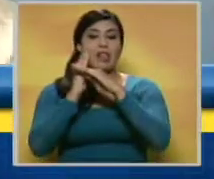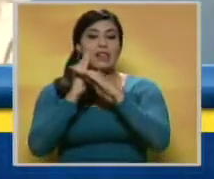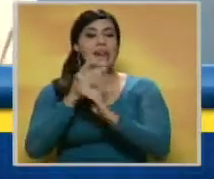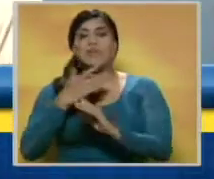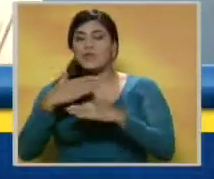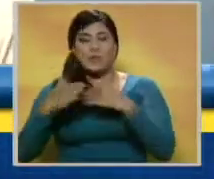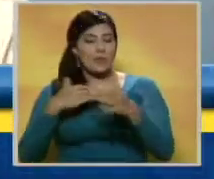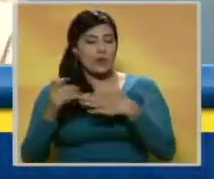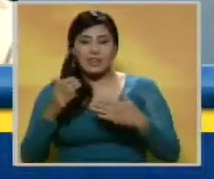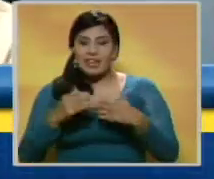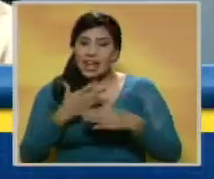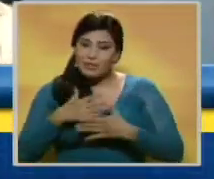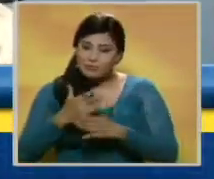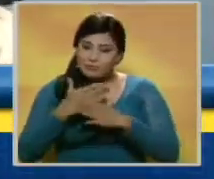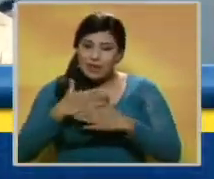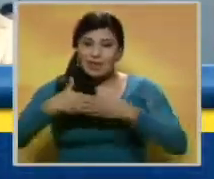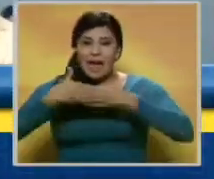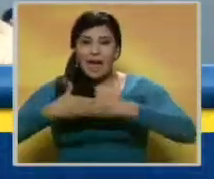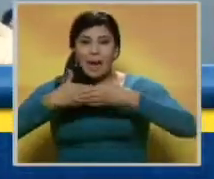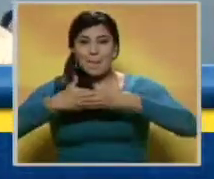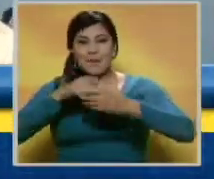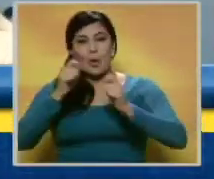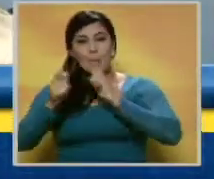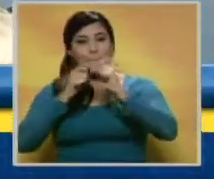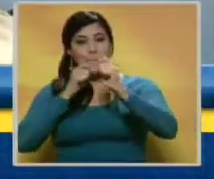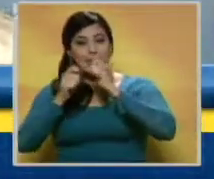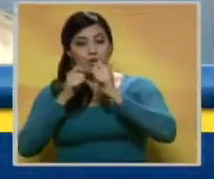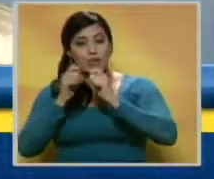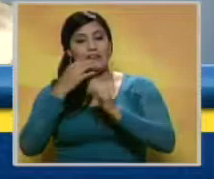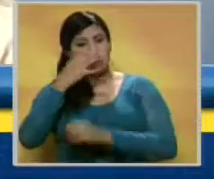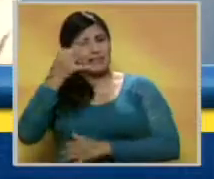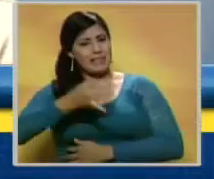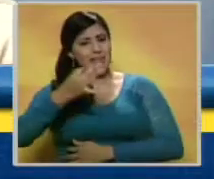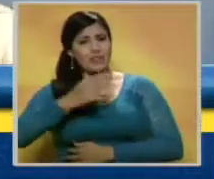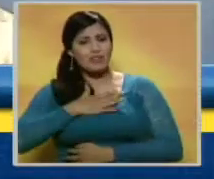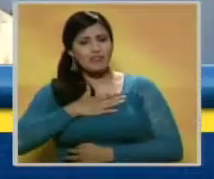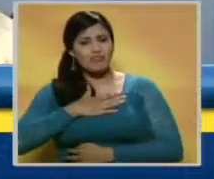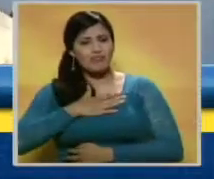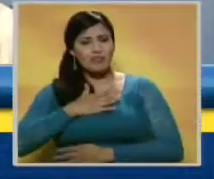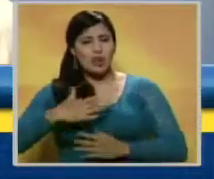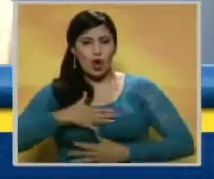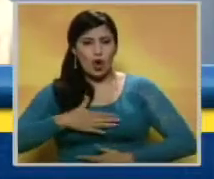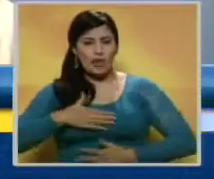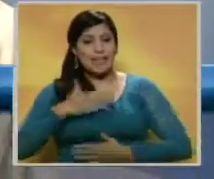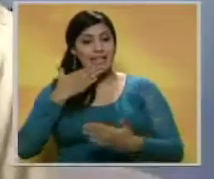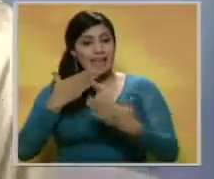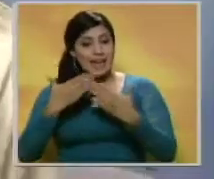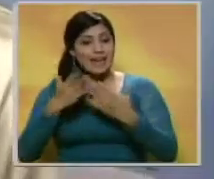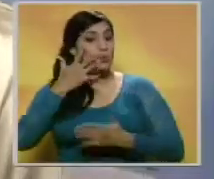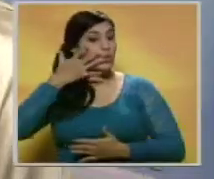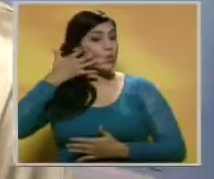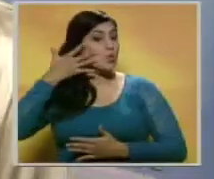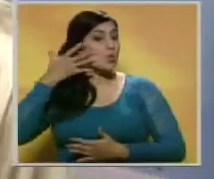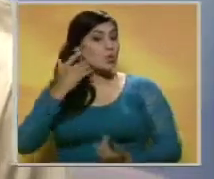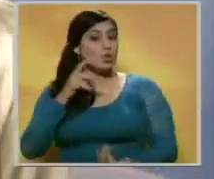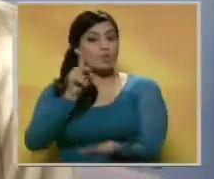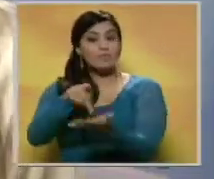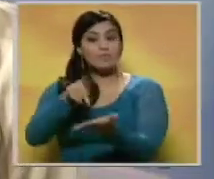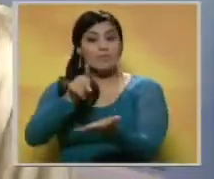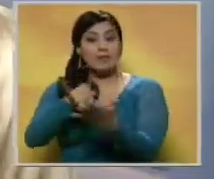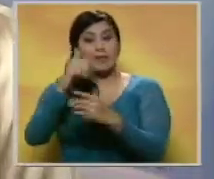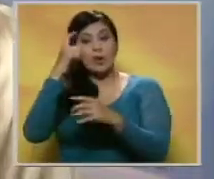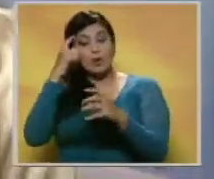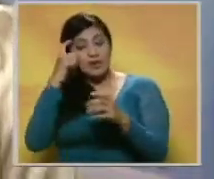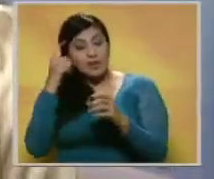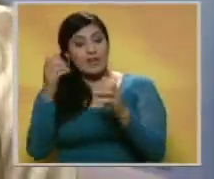para compartir con los compañeros, con los colegas periodistas. De verdad estoy muy contenta y agradecida y orgullosa de pertenecer a este